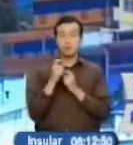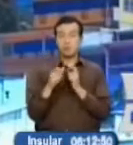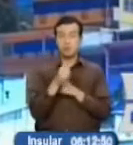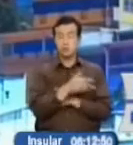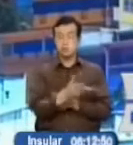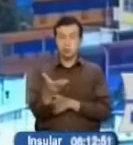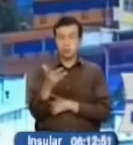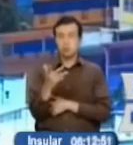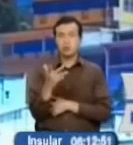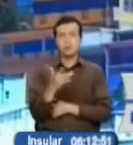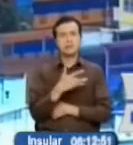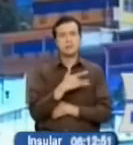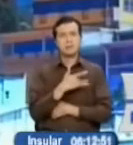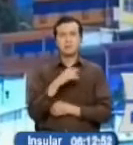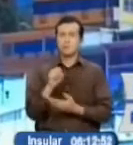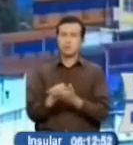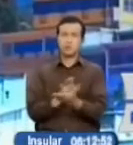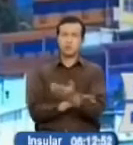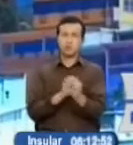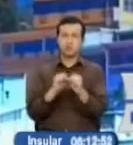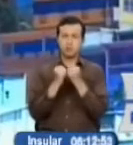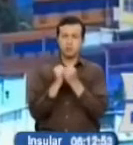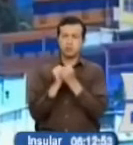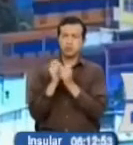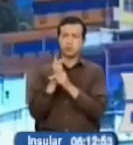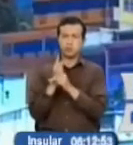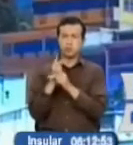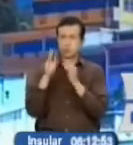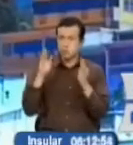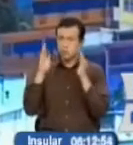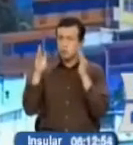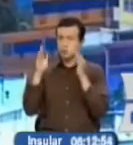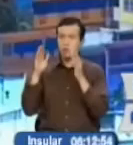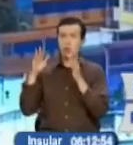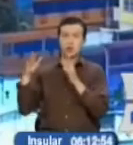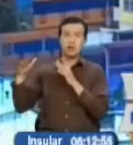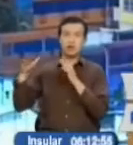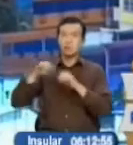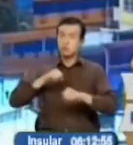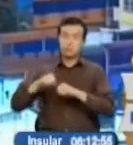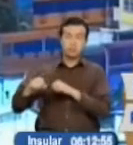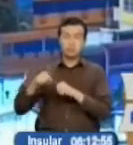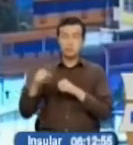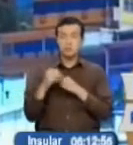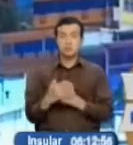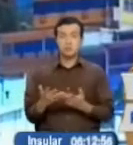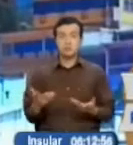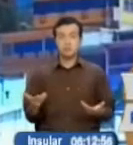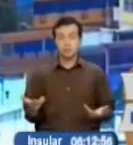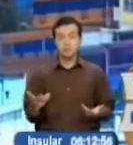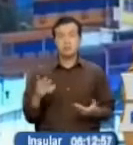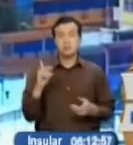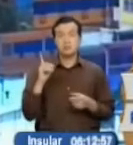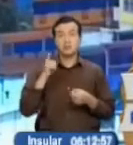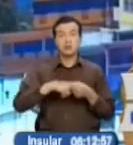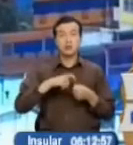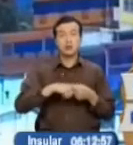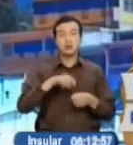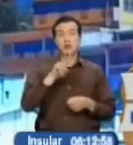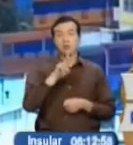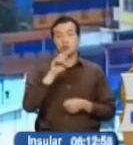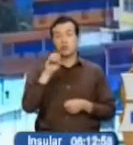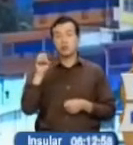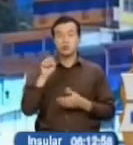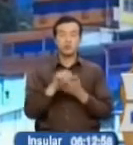está volcada o inclinada hacia proyectos socioambientales estaba atendiendo el terremoto. Entonces, eso hizo que inscribamos 200 y